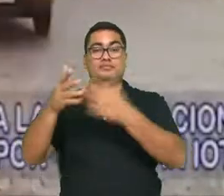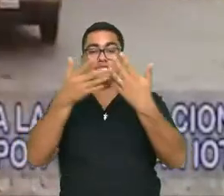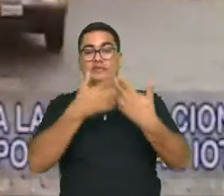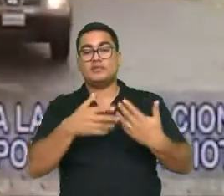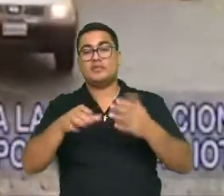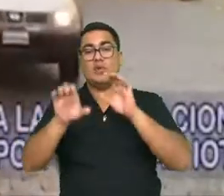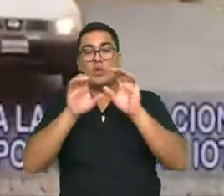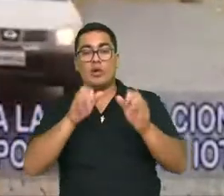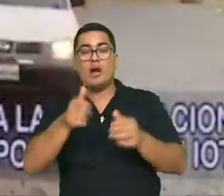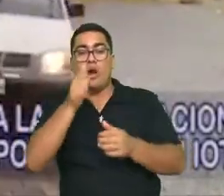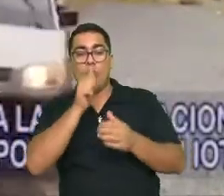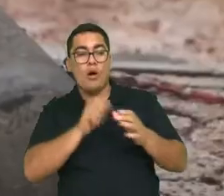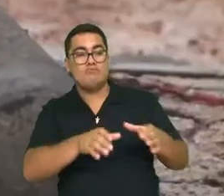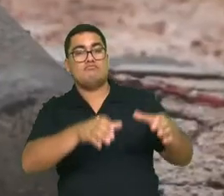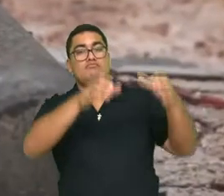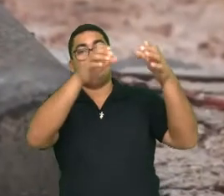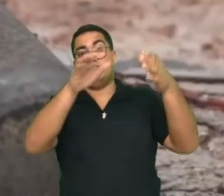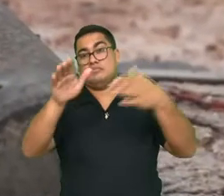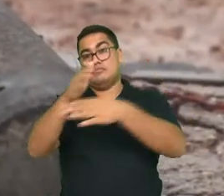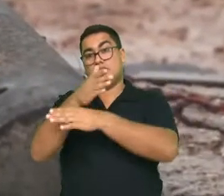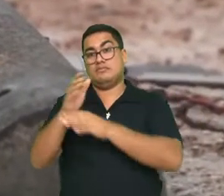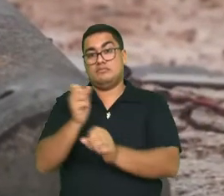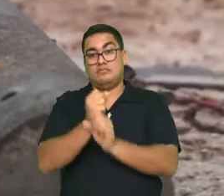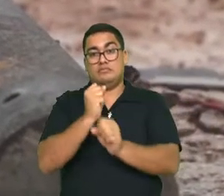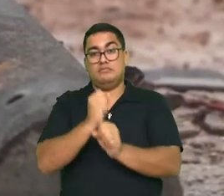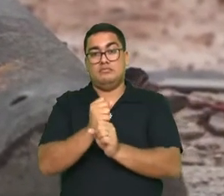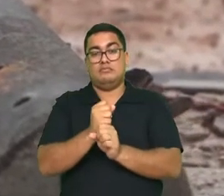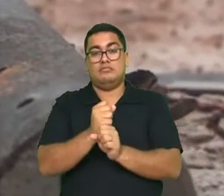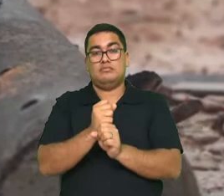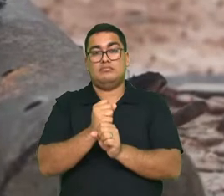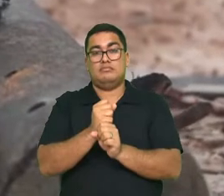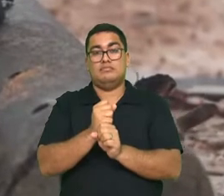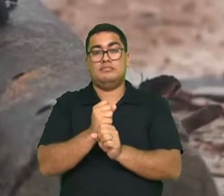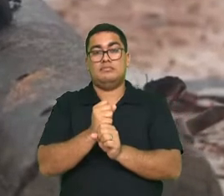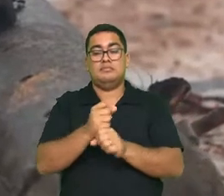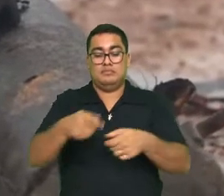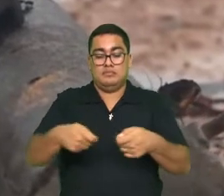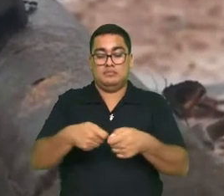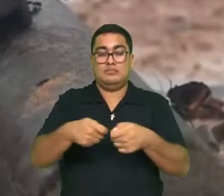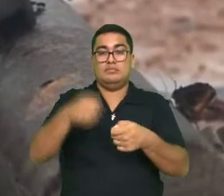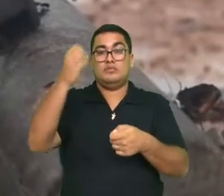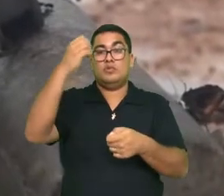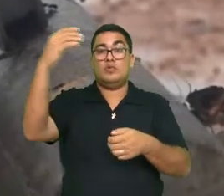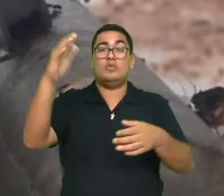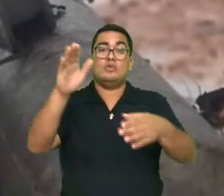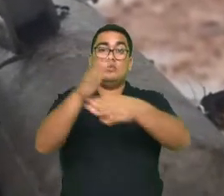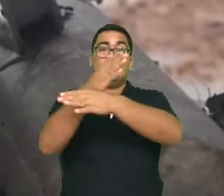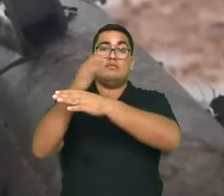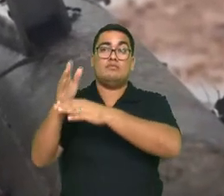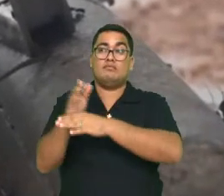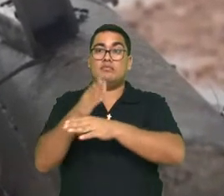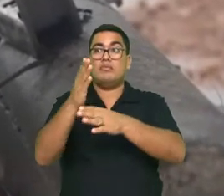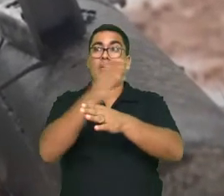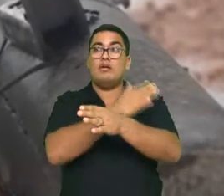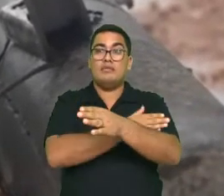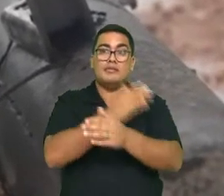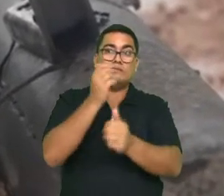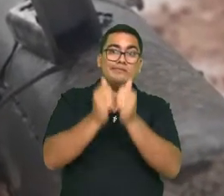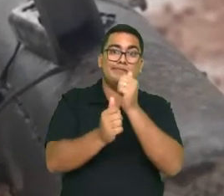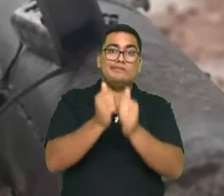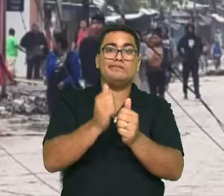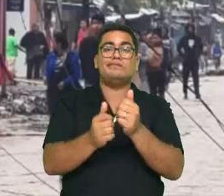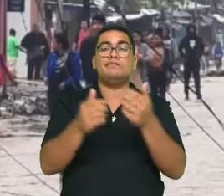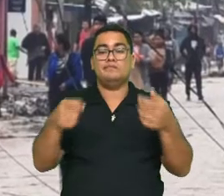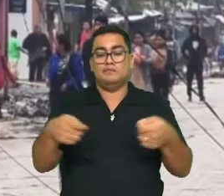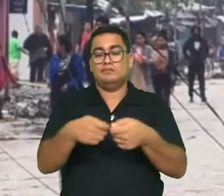bombeo de agua. De forma paralela, laboran en la restauración de la energía eléctrica en las zonas afectadas. De momento, se ha habilitado